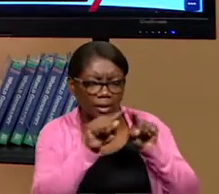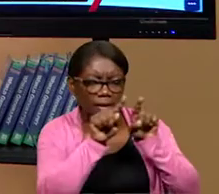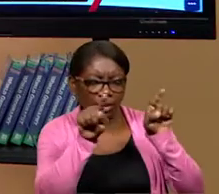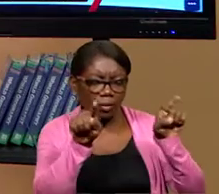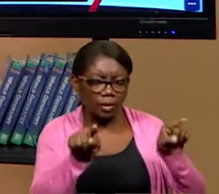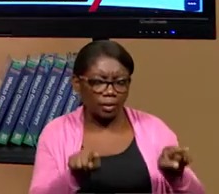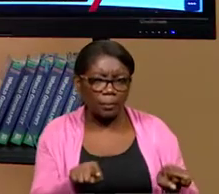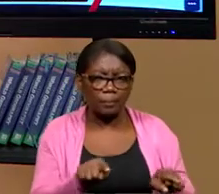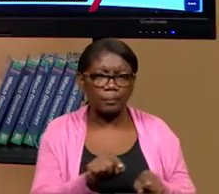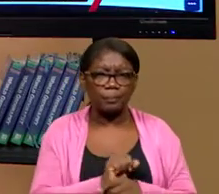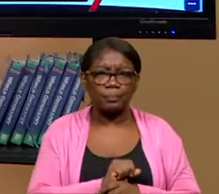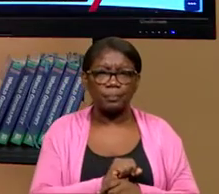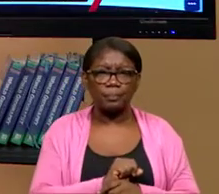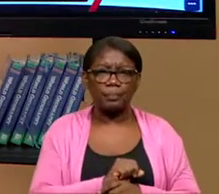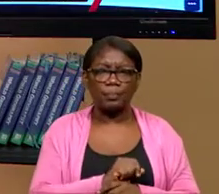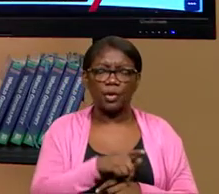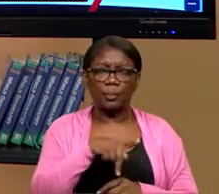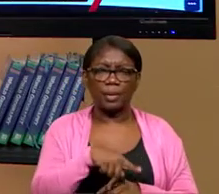La generación